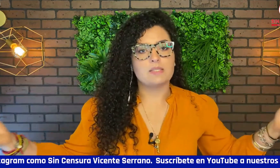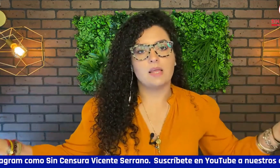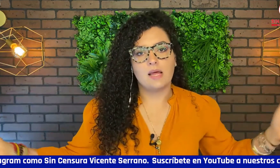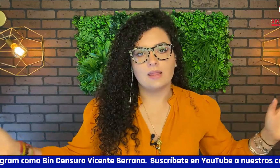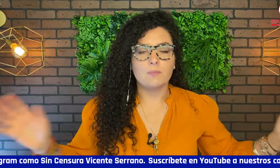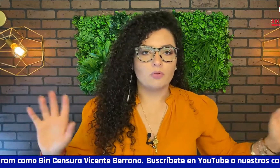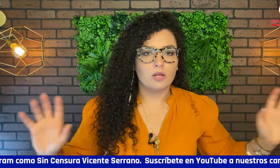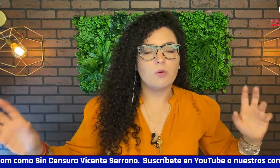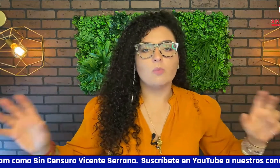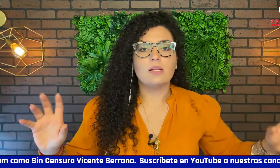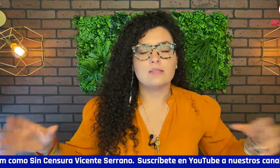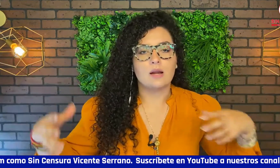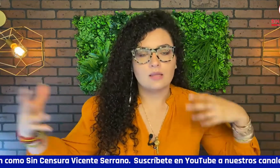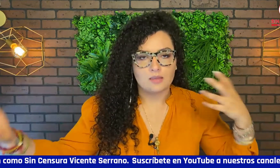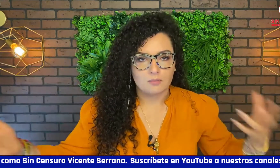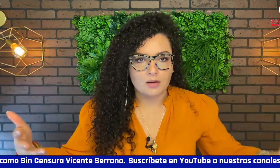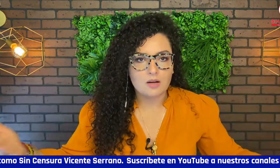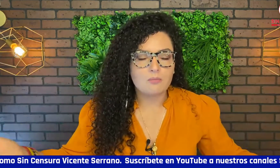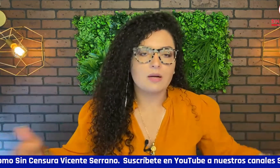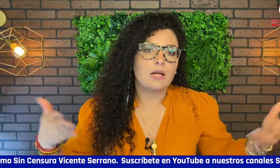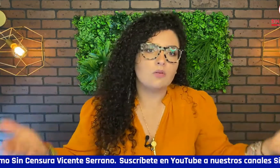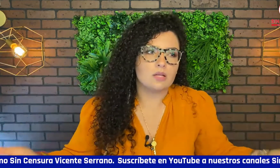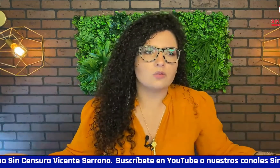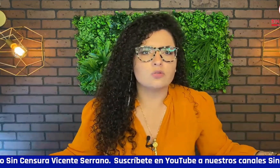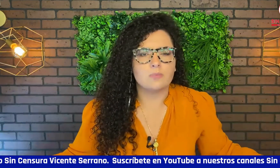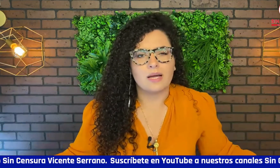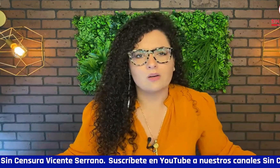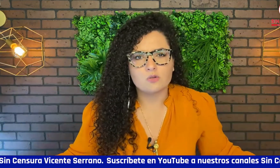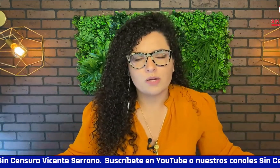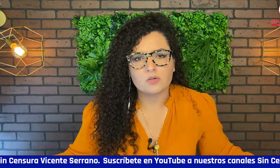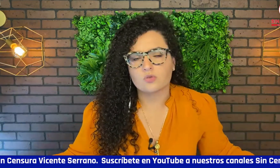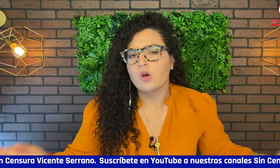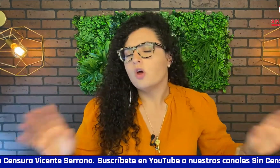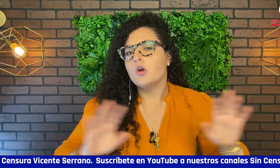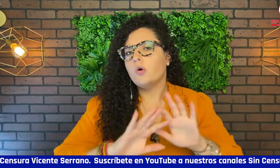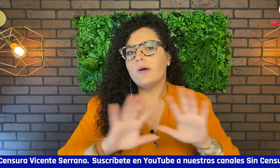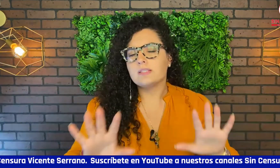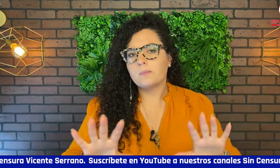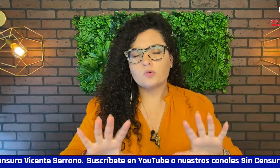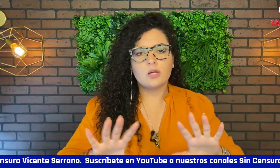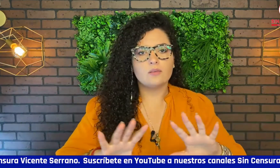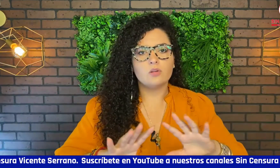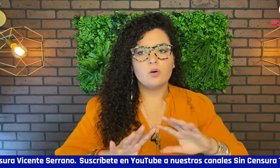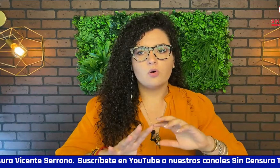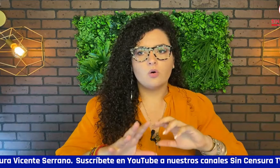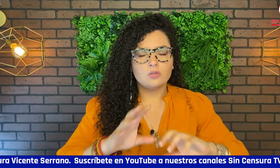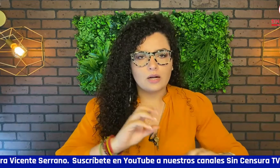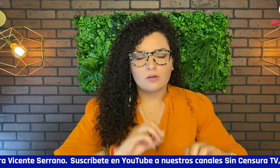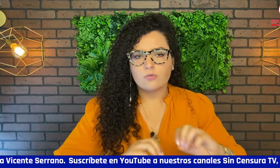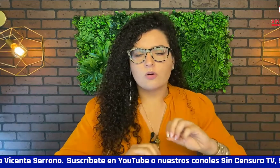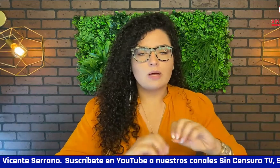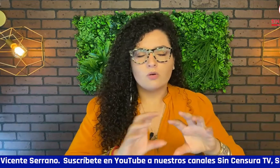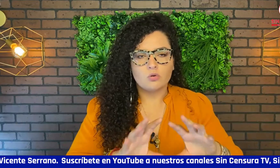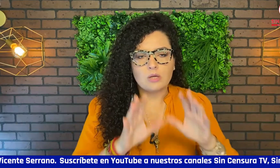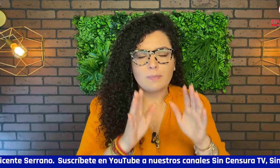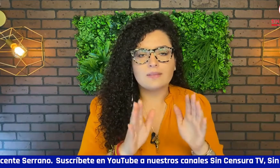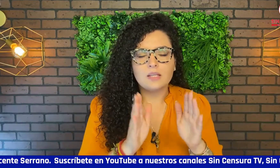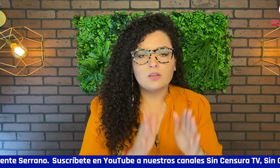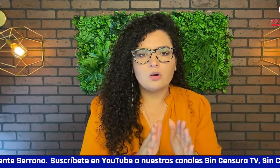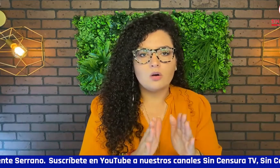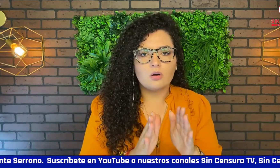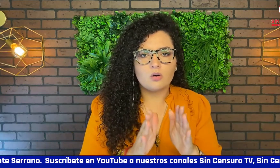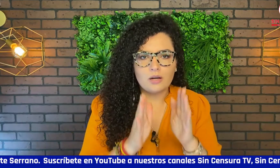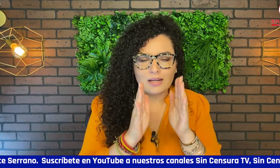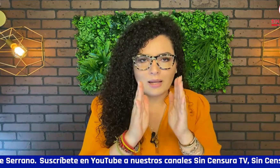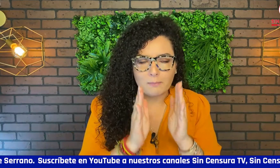la capacidad de poder movilizar, intervenir en el mercado y entonces bajar los precios. No están buscando otra reforma, no, o sea, el